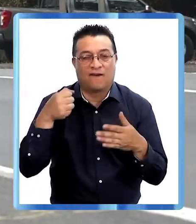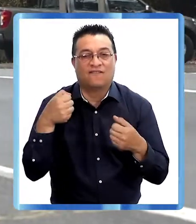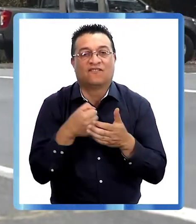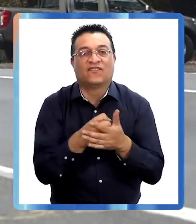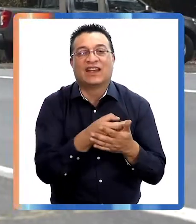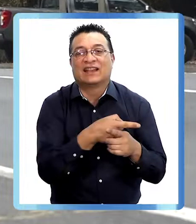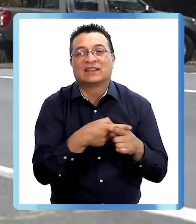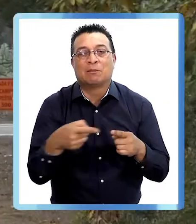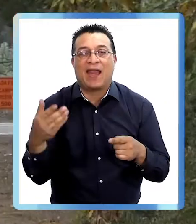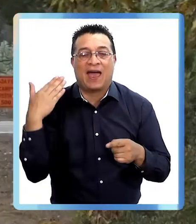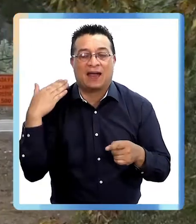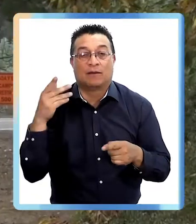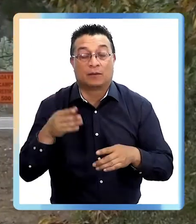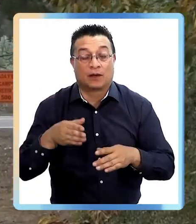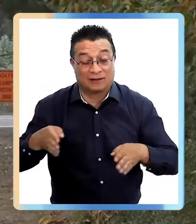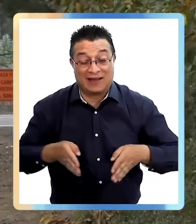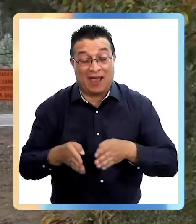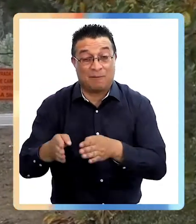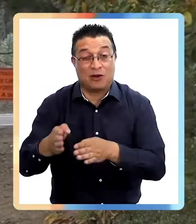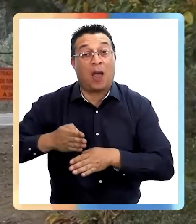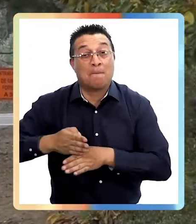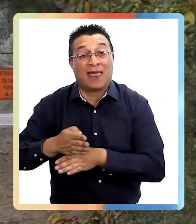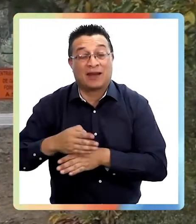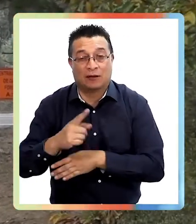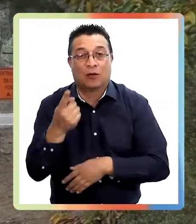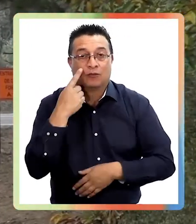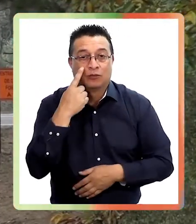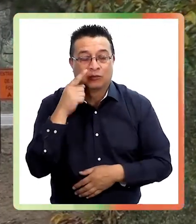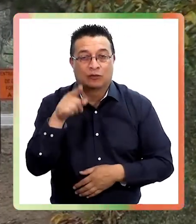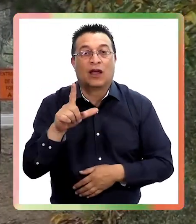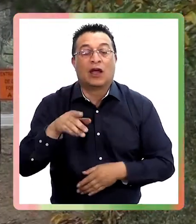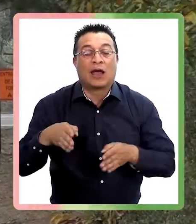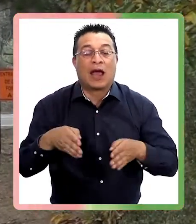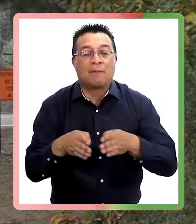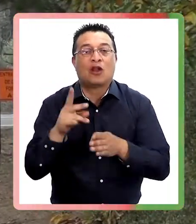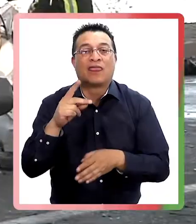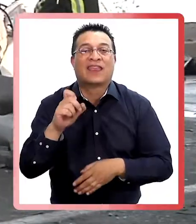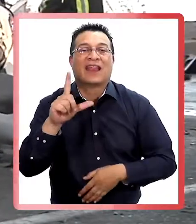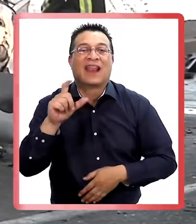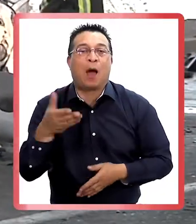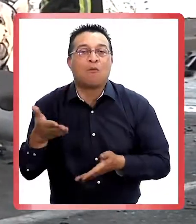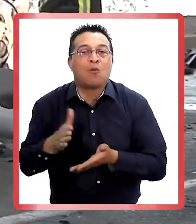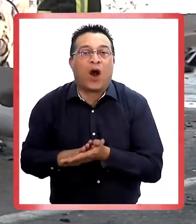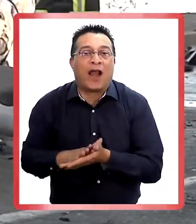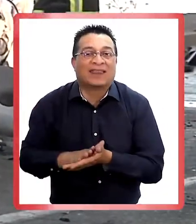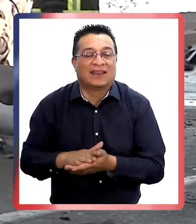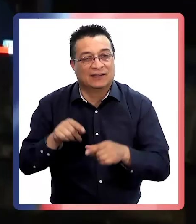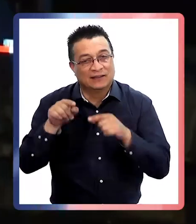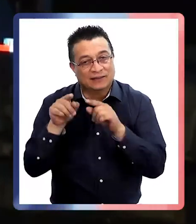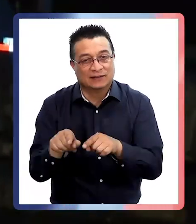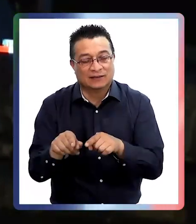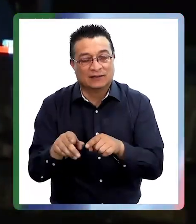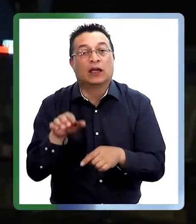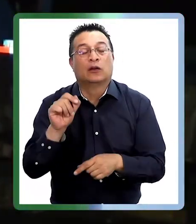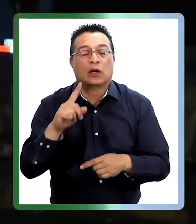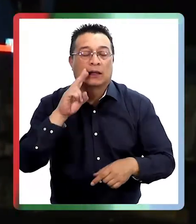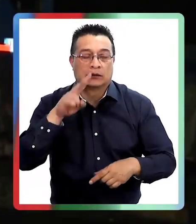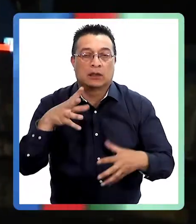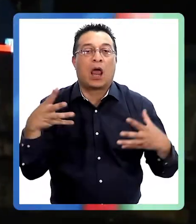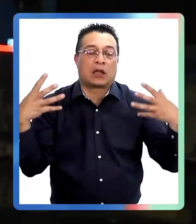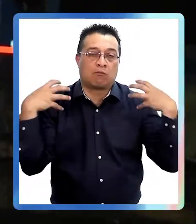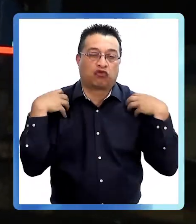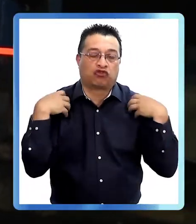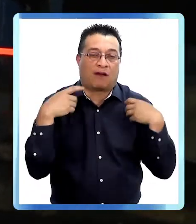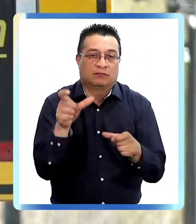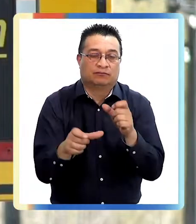semana. La ruta de la Madera hoy es más conocida como ruta de la muerte. La gran mayoría de estas colisiones son por la